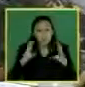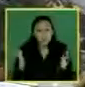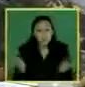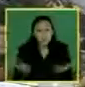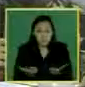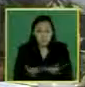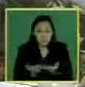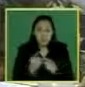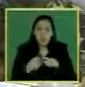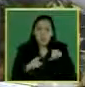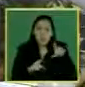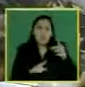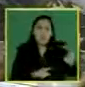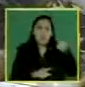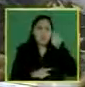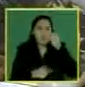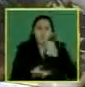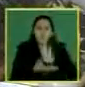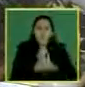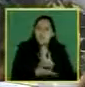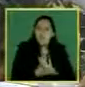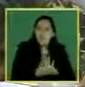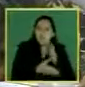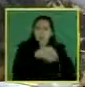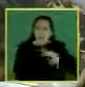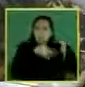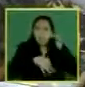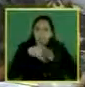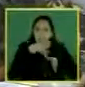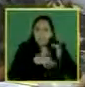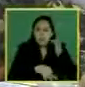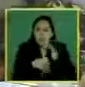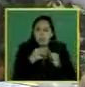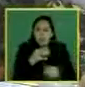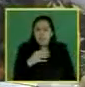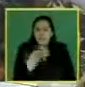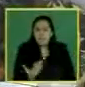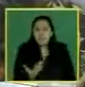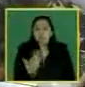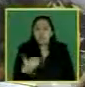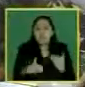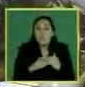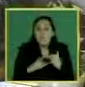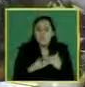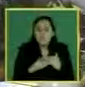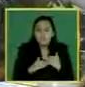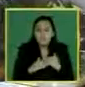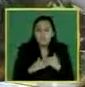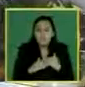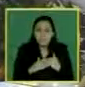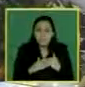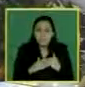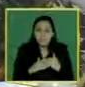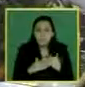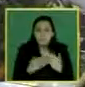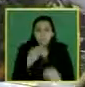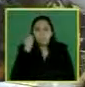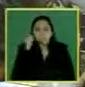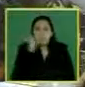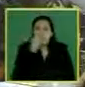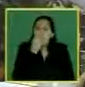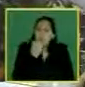verdad yo lo decía con una tranquilidad, me daba todas las explicaciones y desde una intención que ella la calificaba de